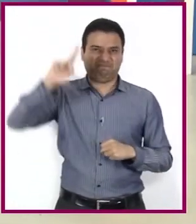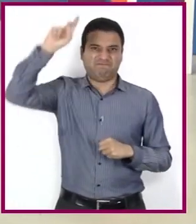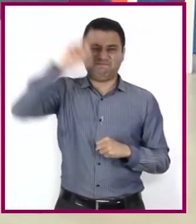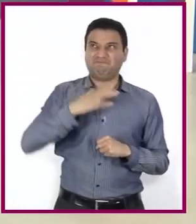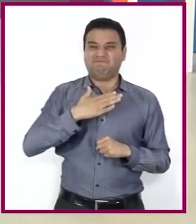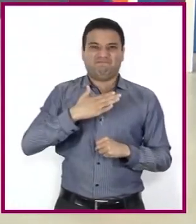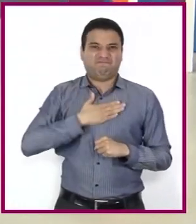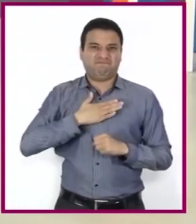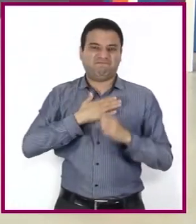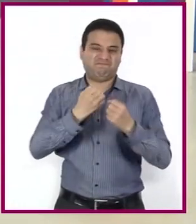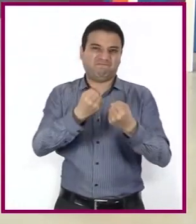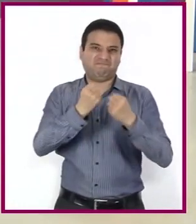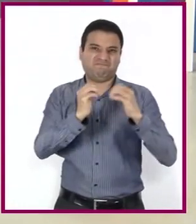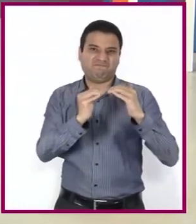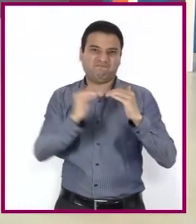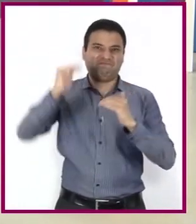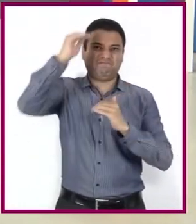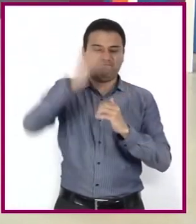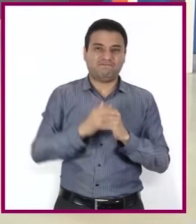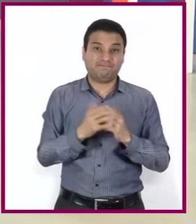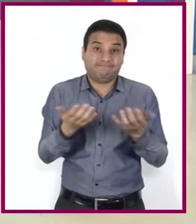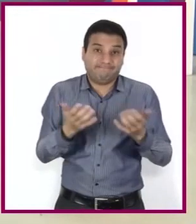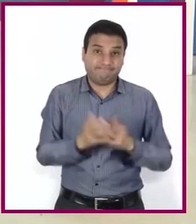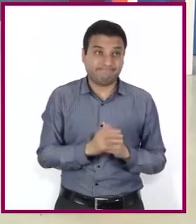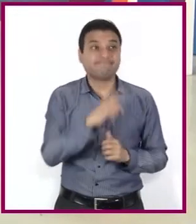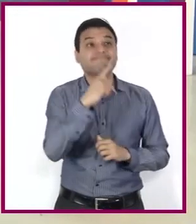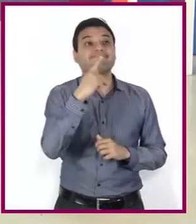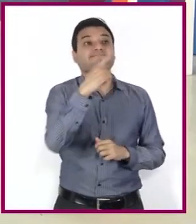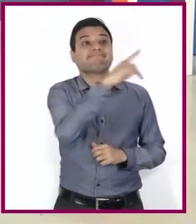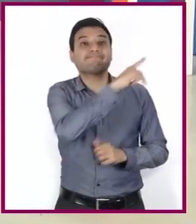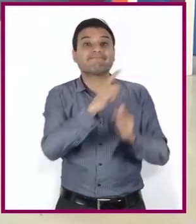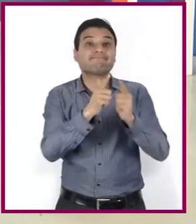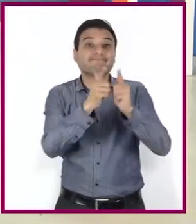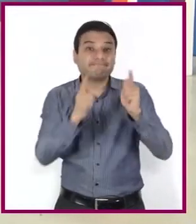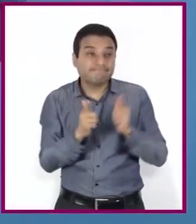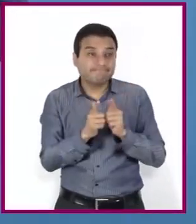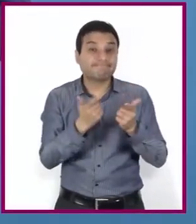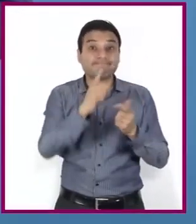que esto implicara eliminar o sustituir los dioses de los otros dos pueblos.